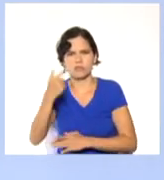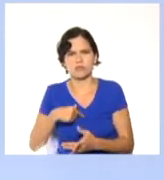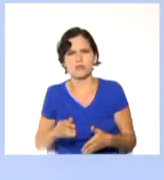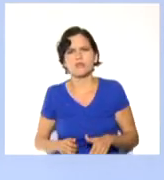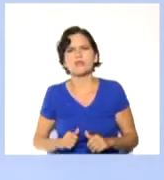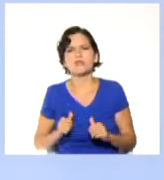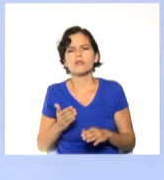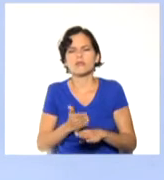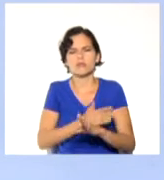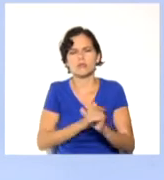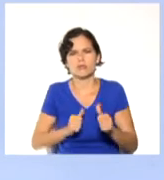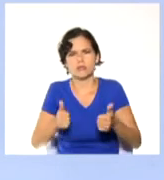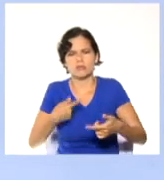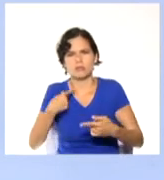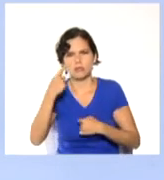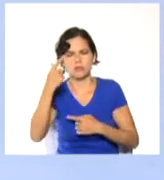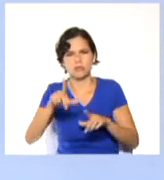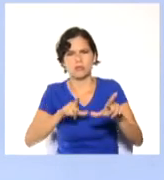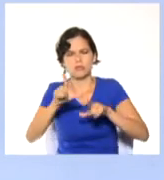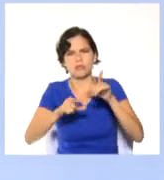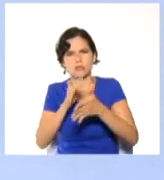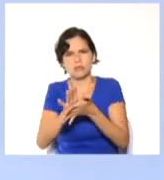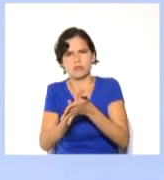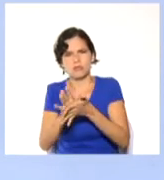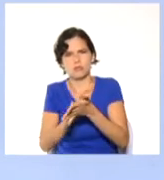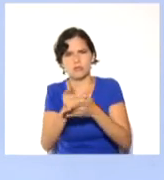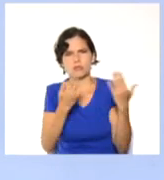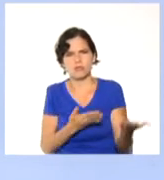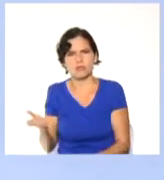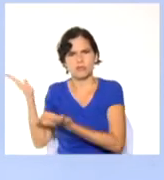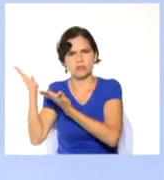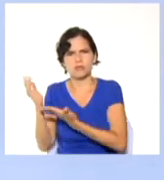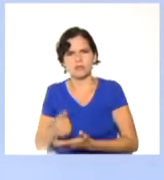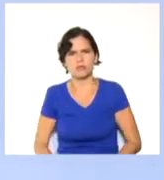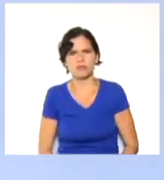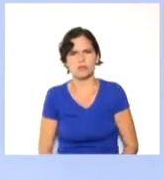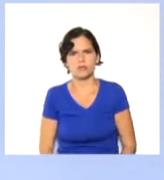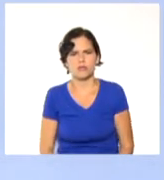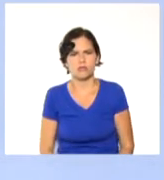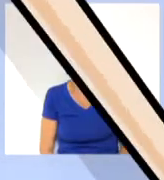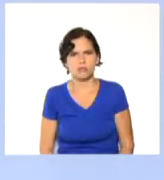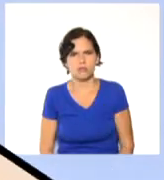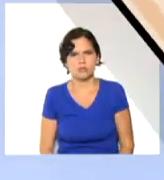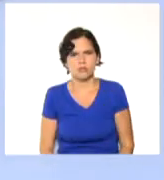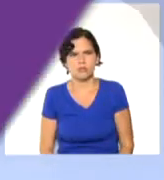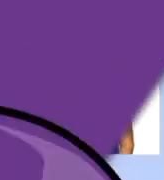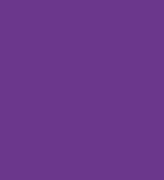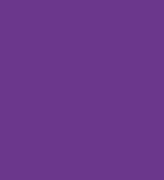de continuar, veamos entonces nuestro video Lengua de Señas Venezolana de la mano de la profesora Yolibel Aponte.